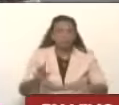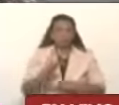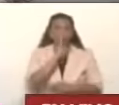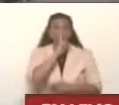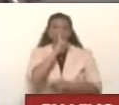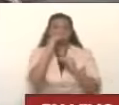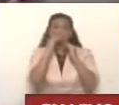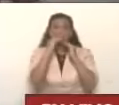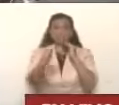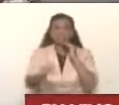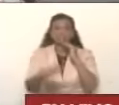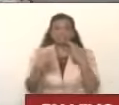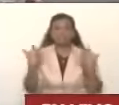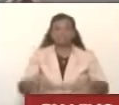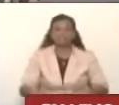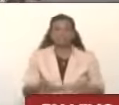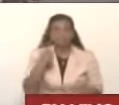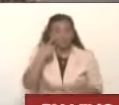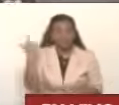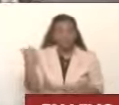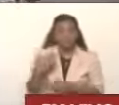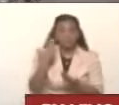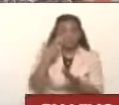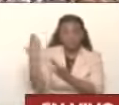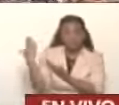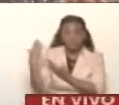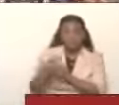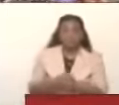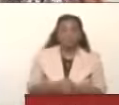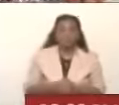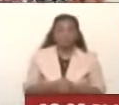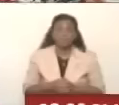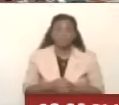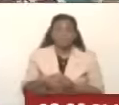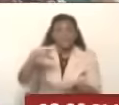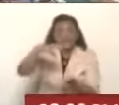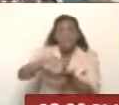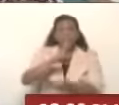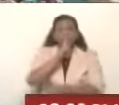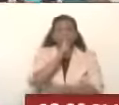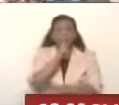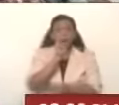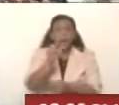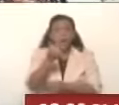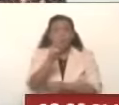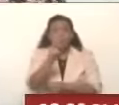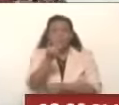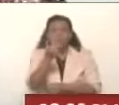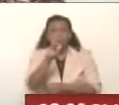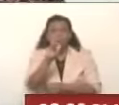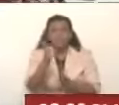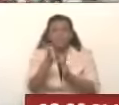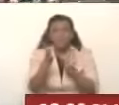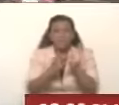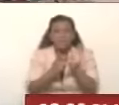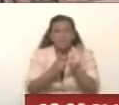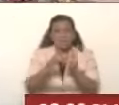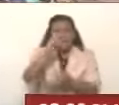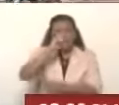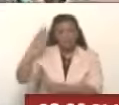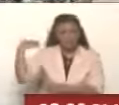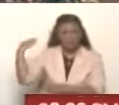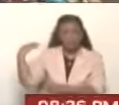Cero chavismo en las redes. ¿Se acuerdan cuando dieron esa orden? El día del golpe de Estado, 11 y 12 de abril. Cero chavismo en los